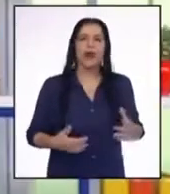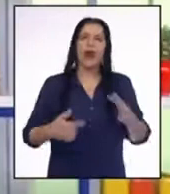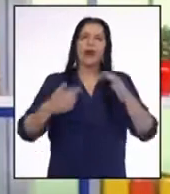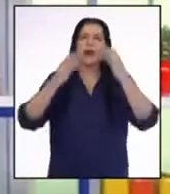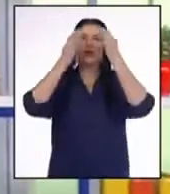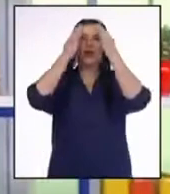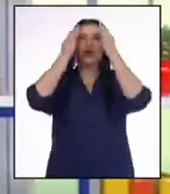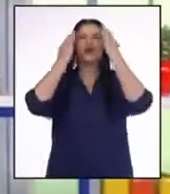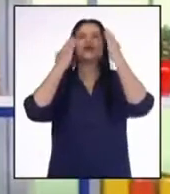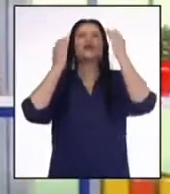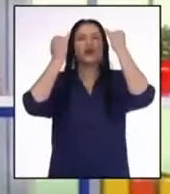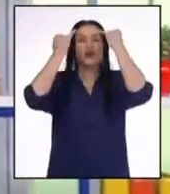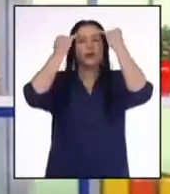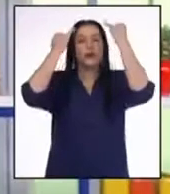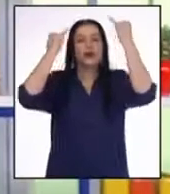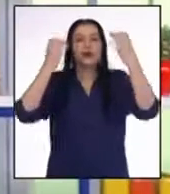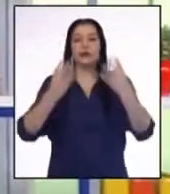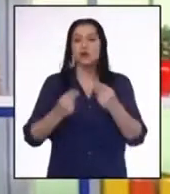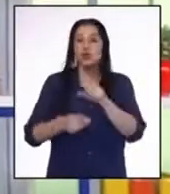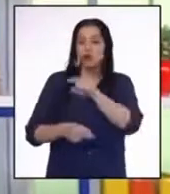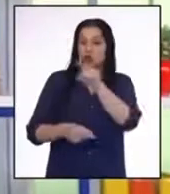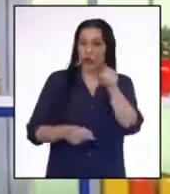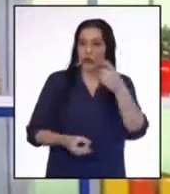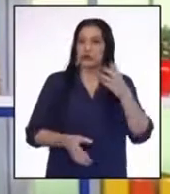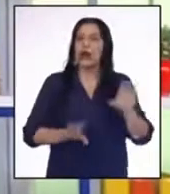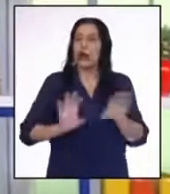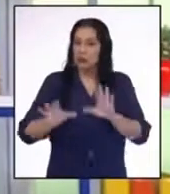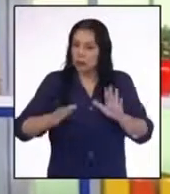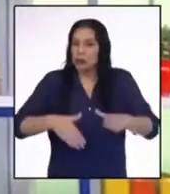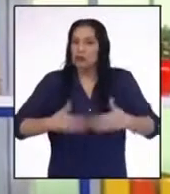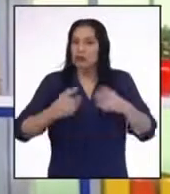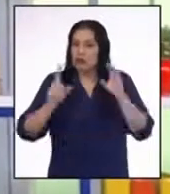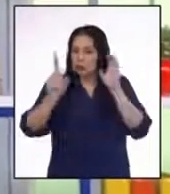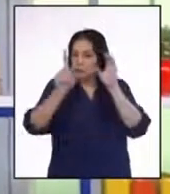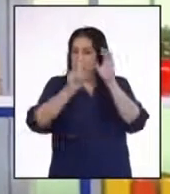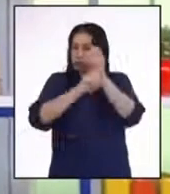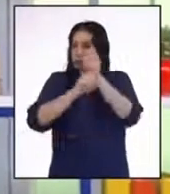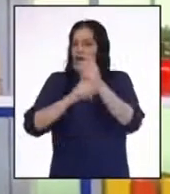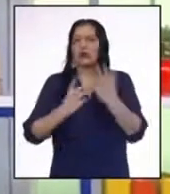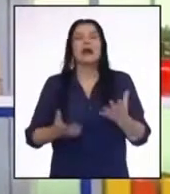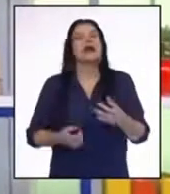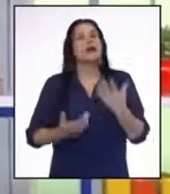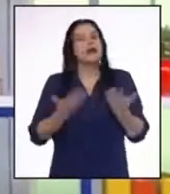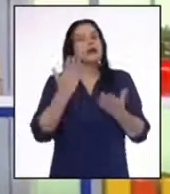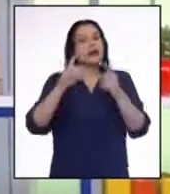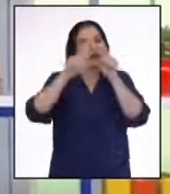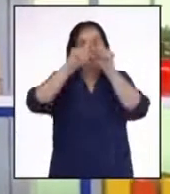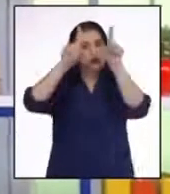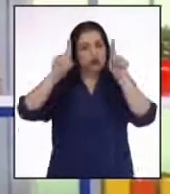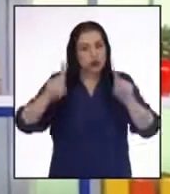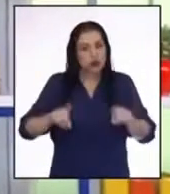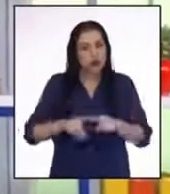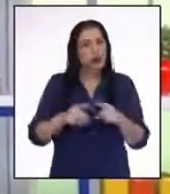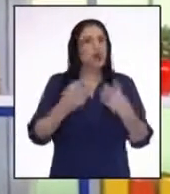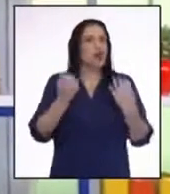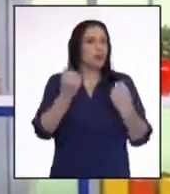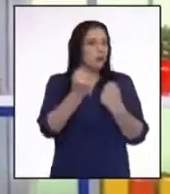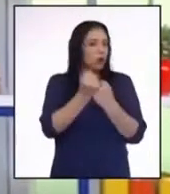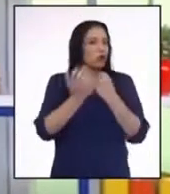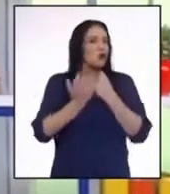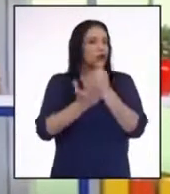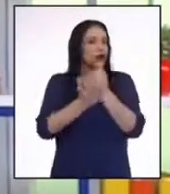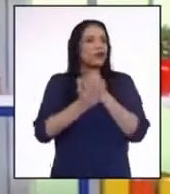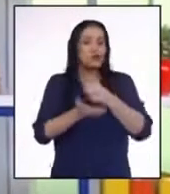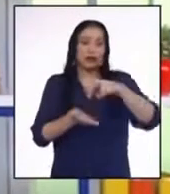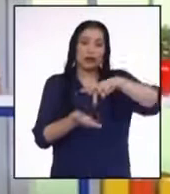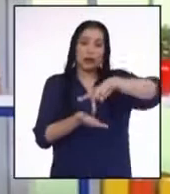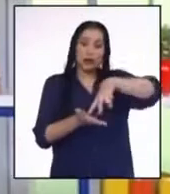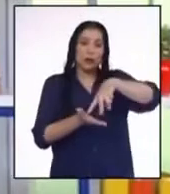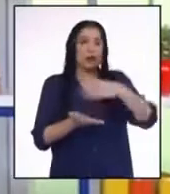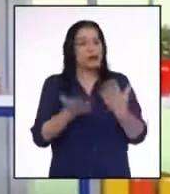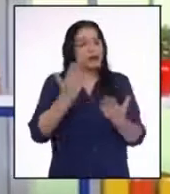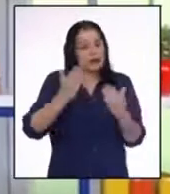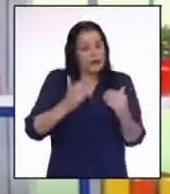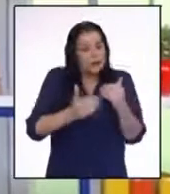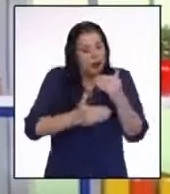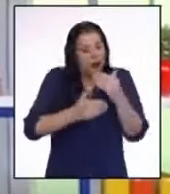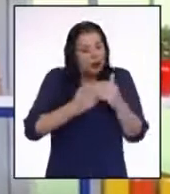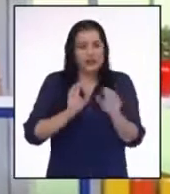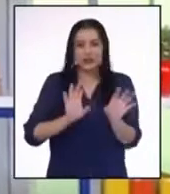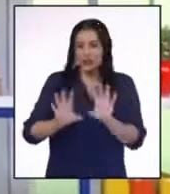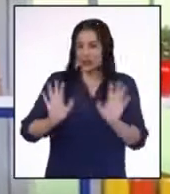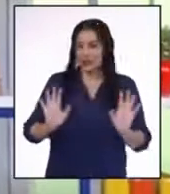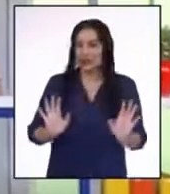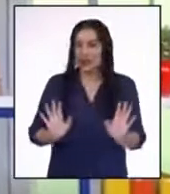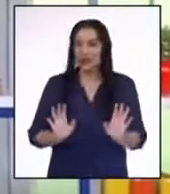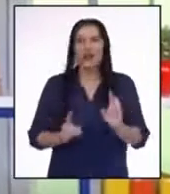Estoy imaginando que muchos de ustedes han logrado desarrollarlo. Han elaborado sus carteles con la ayuda del compás o están en proceso de